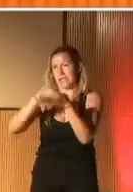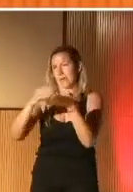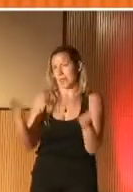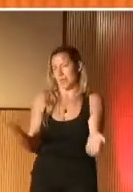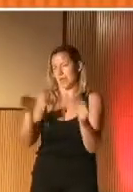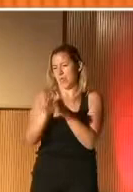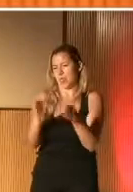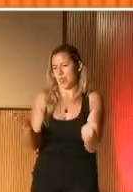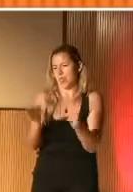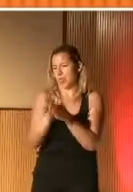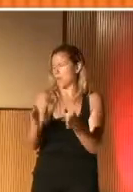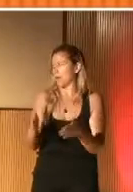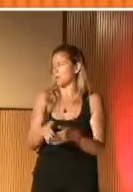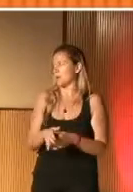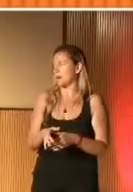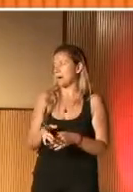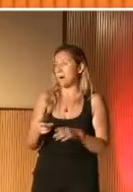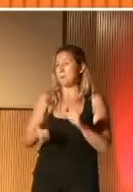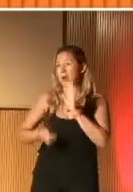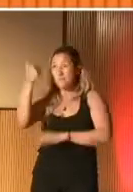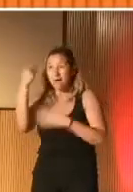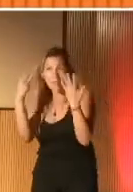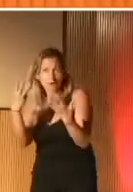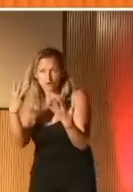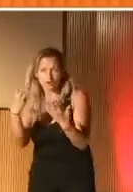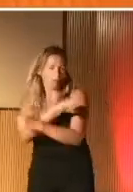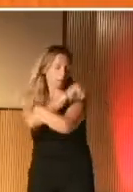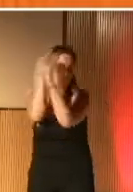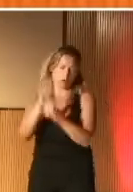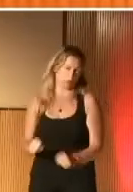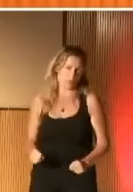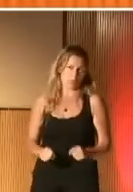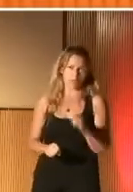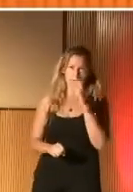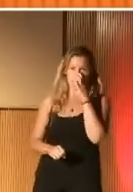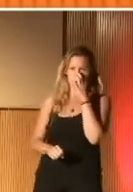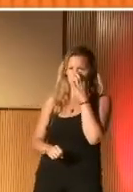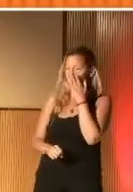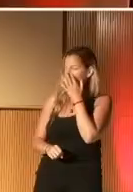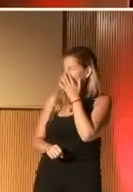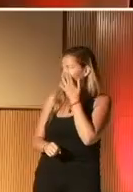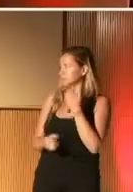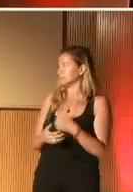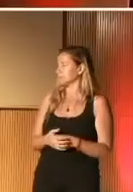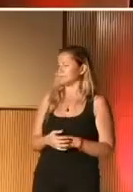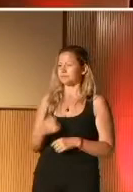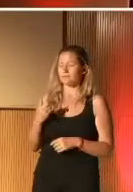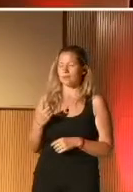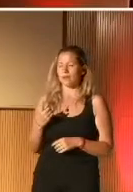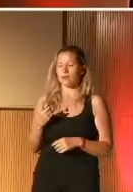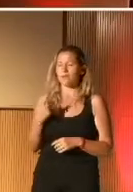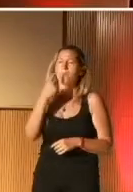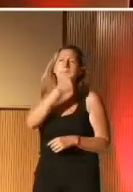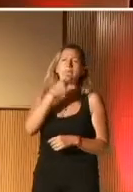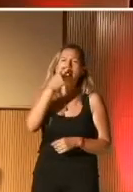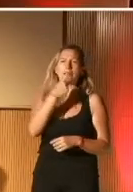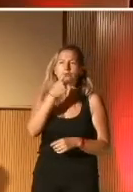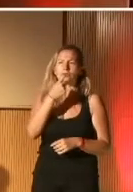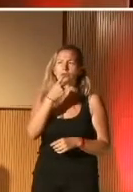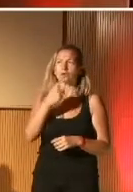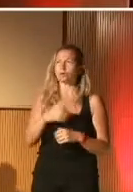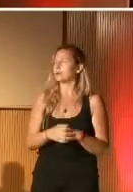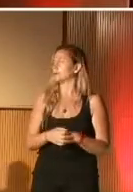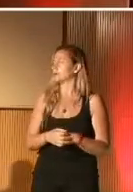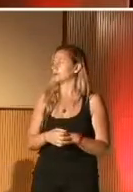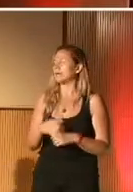Pero dudo que más de 8 haya nadie que lo haya conseguido. De hecho, es una especie de mito que, o de imposibilidad que dice